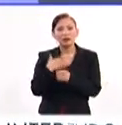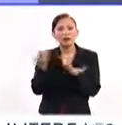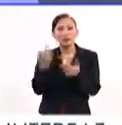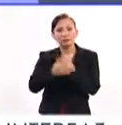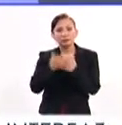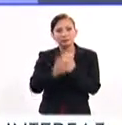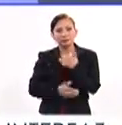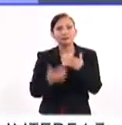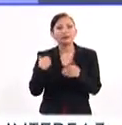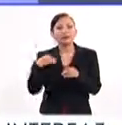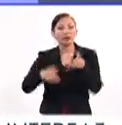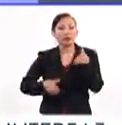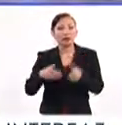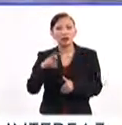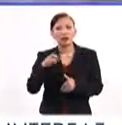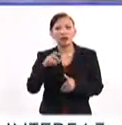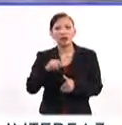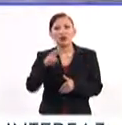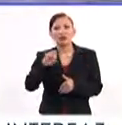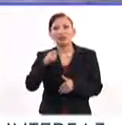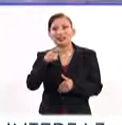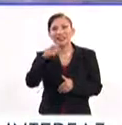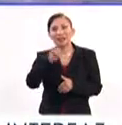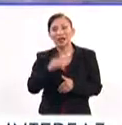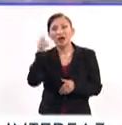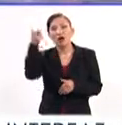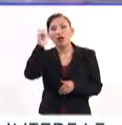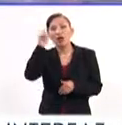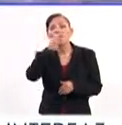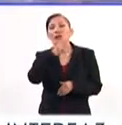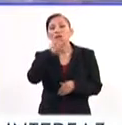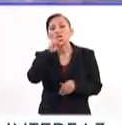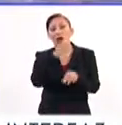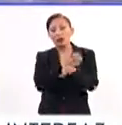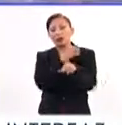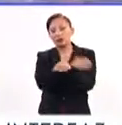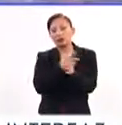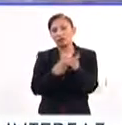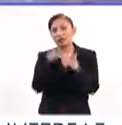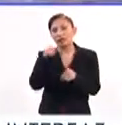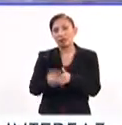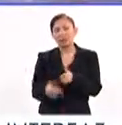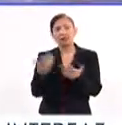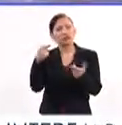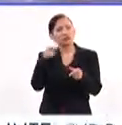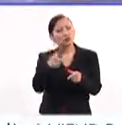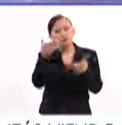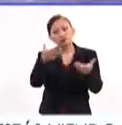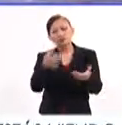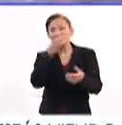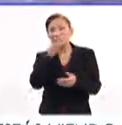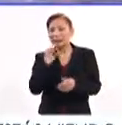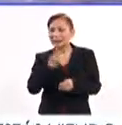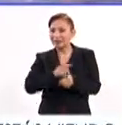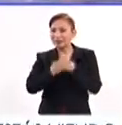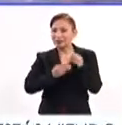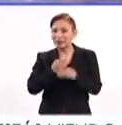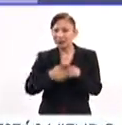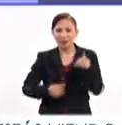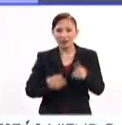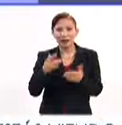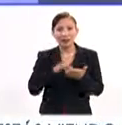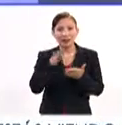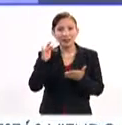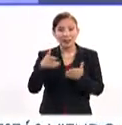Documentación e Información Teatral, Rodolfo Usigli. Ojalá y pronto nos puedas acompañar de nueva cuenta y que tengas un gran festejo del Día Mundial del Teatro.